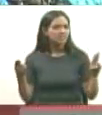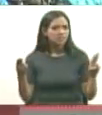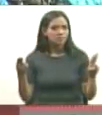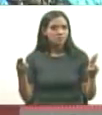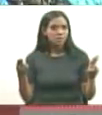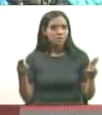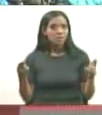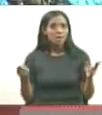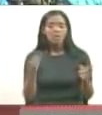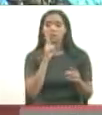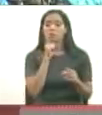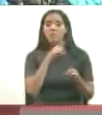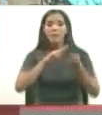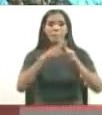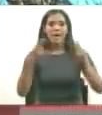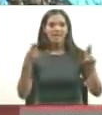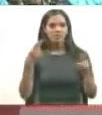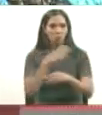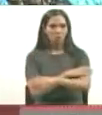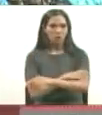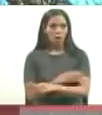Ellos le nombran paz y es como que